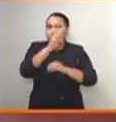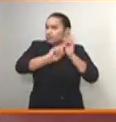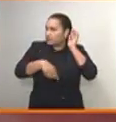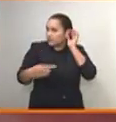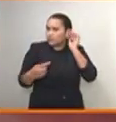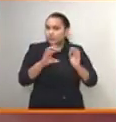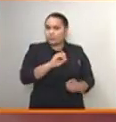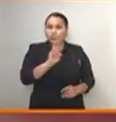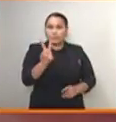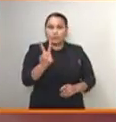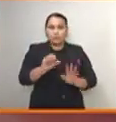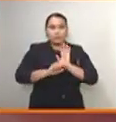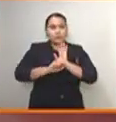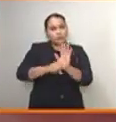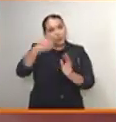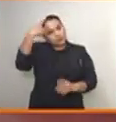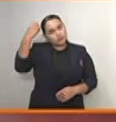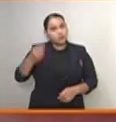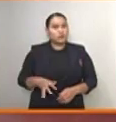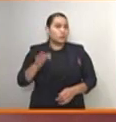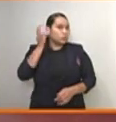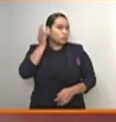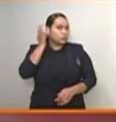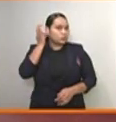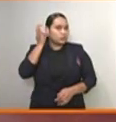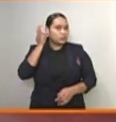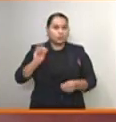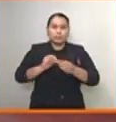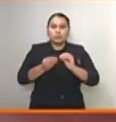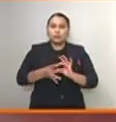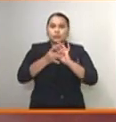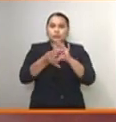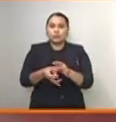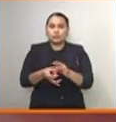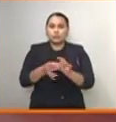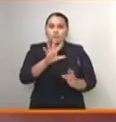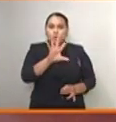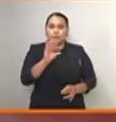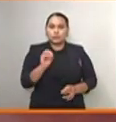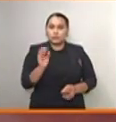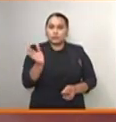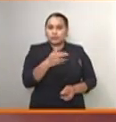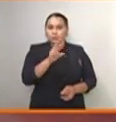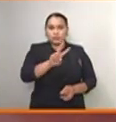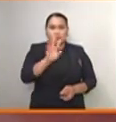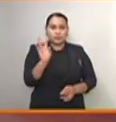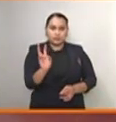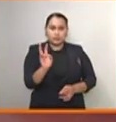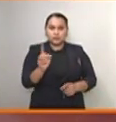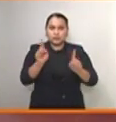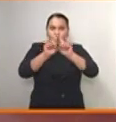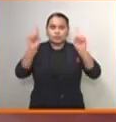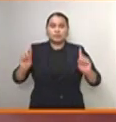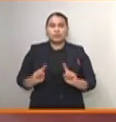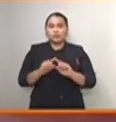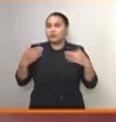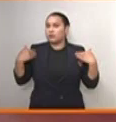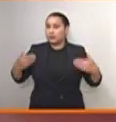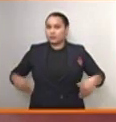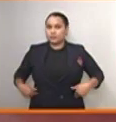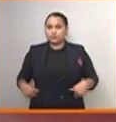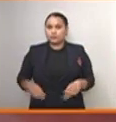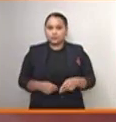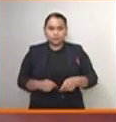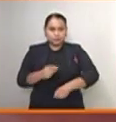diaria 02 con su símbolo de sueños mujer. Otros números que le relacionan son el 50 y el 27. En el cuadro del cuerpo lo podemos encontrar en